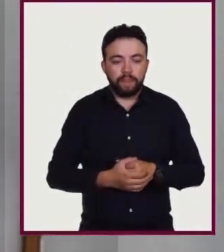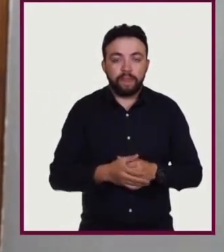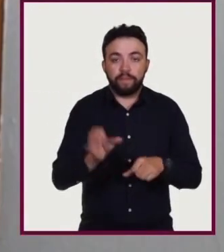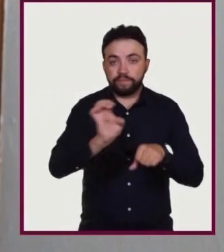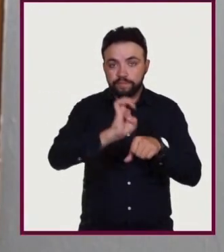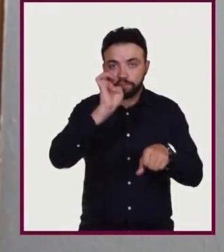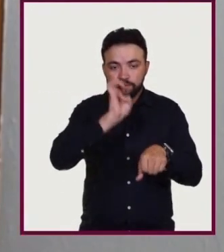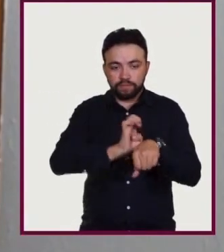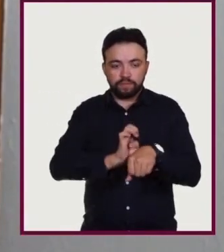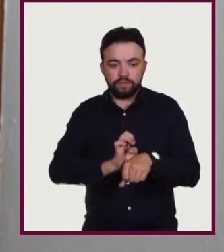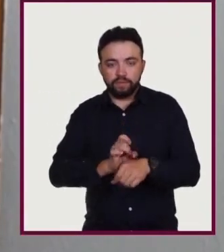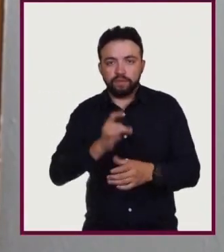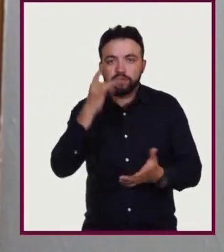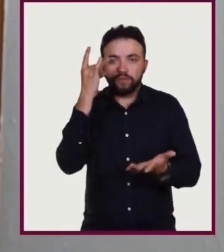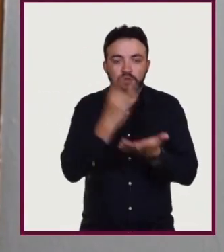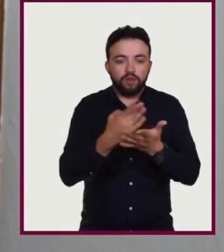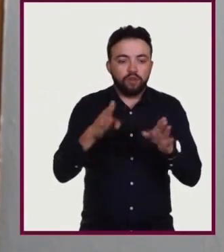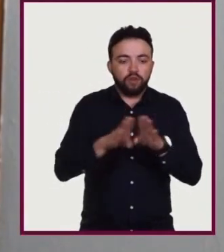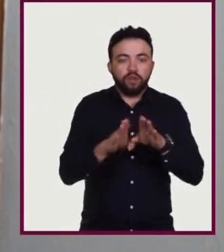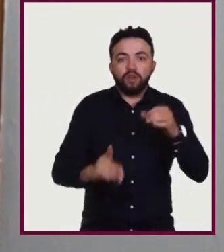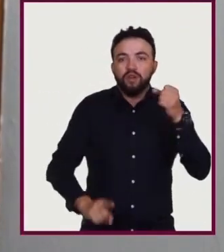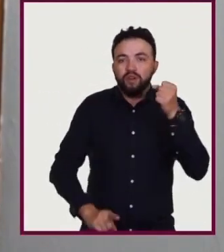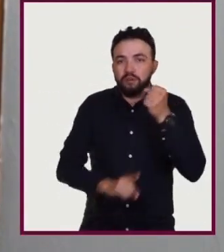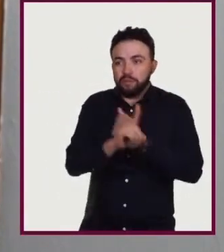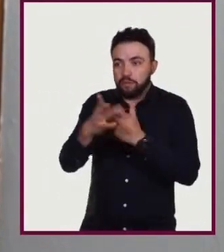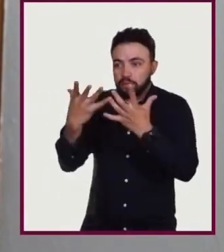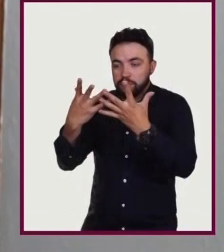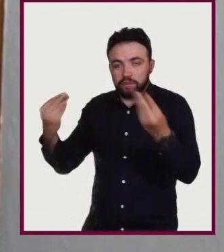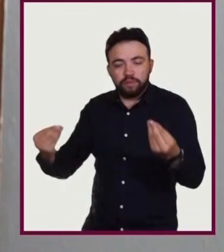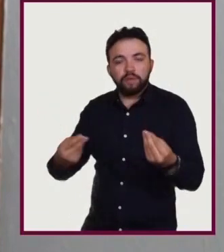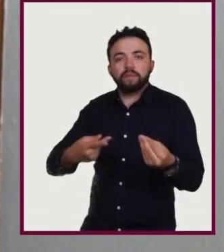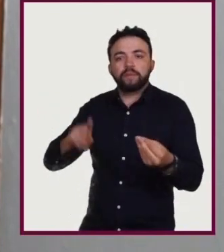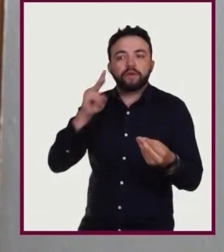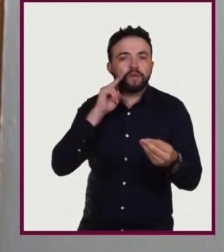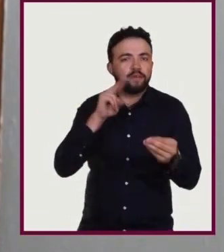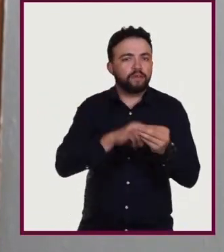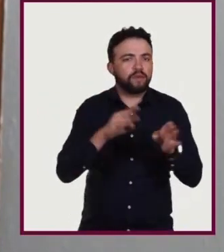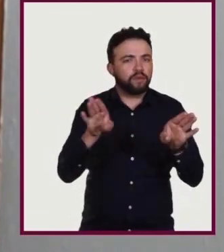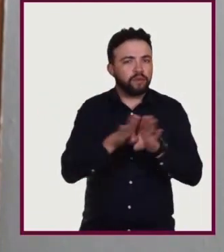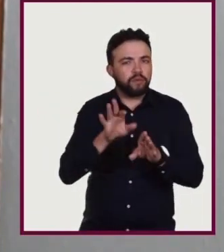Entonces, no se trata de entender los problemas en su totalidad, sino de ver cómo se